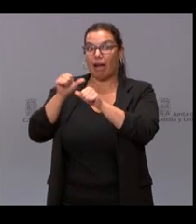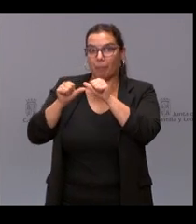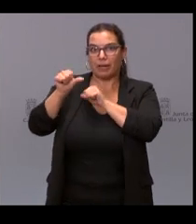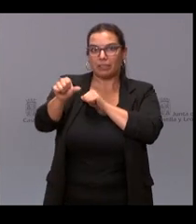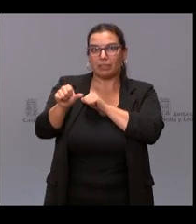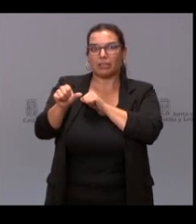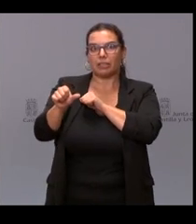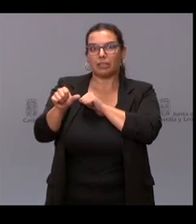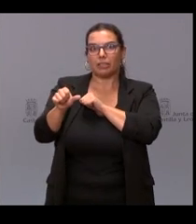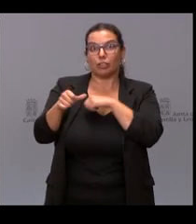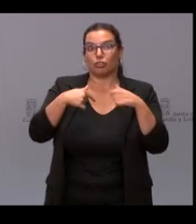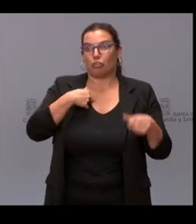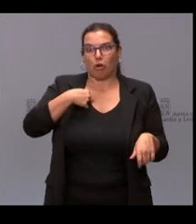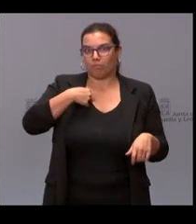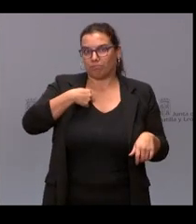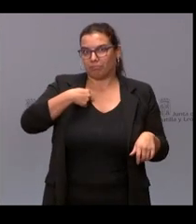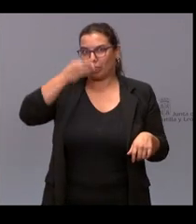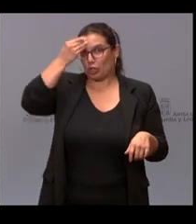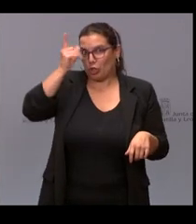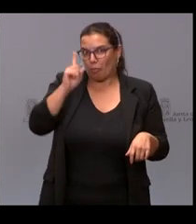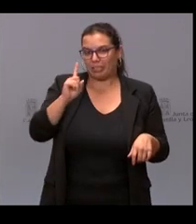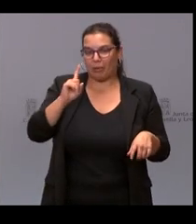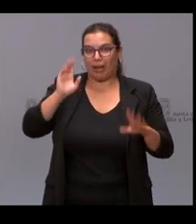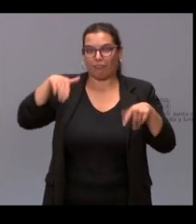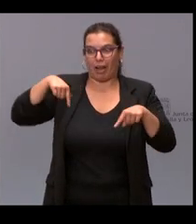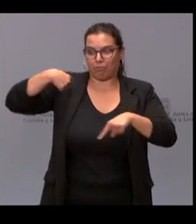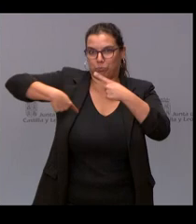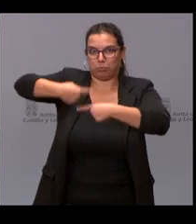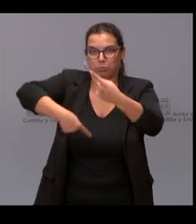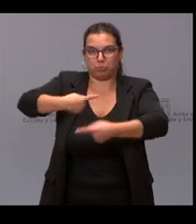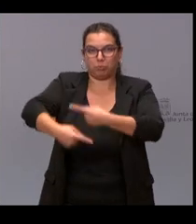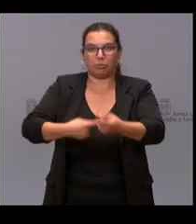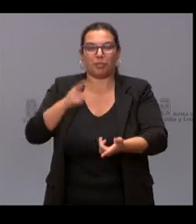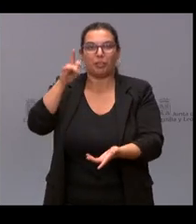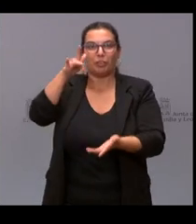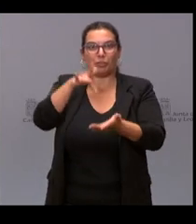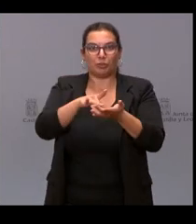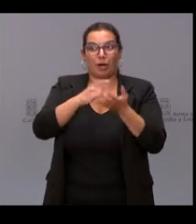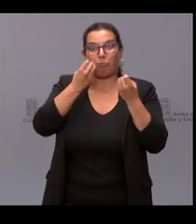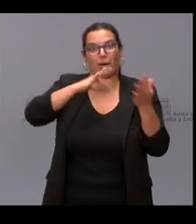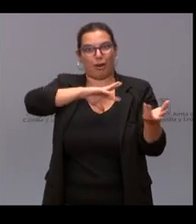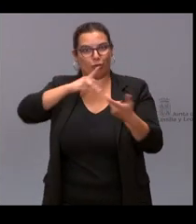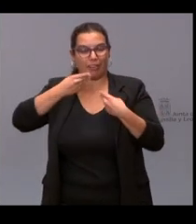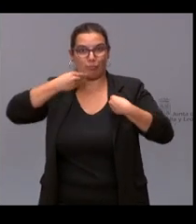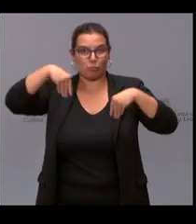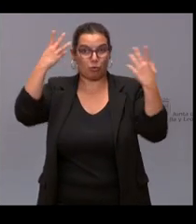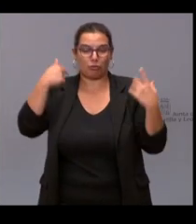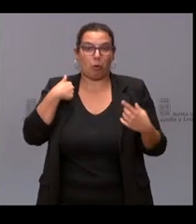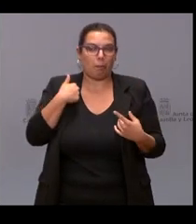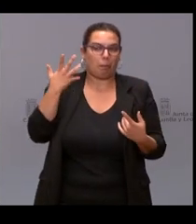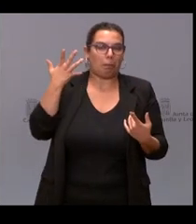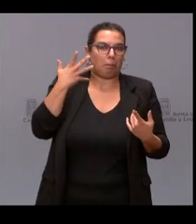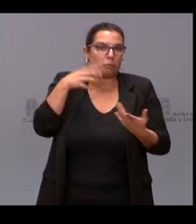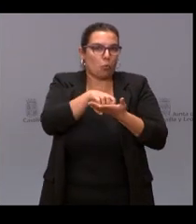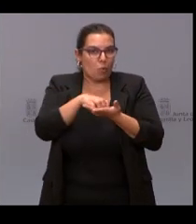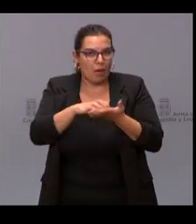no pensaba yo que iba a desencadenar una sucesión de tan buenas noticias para Valladolid y